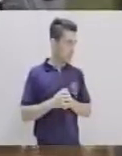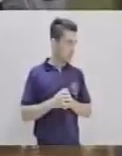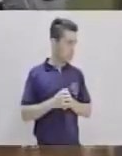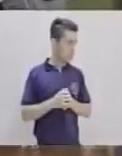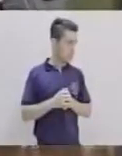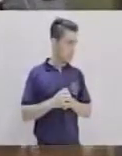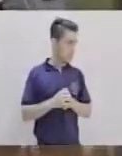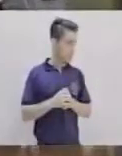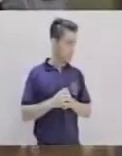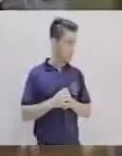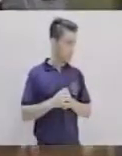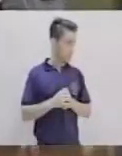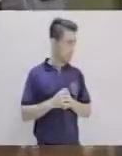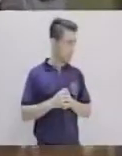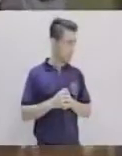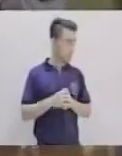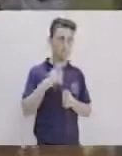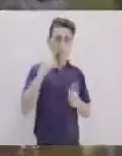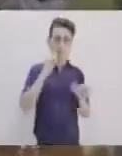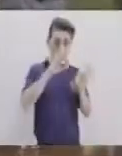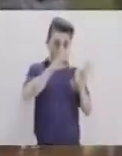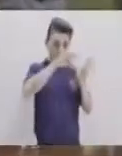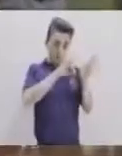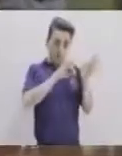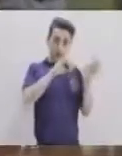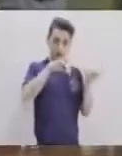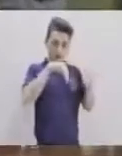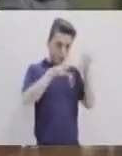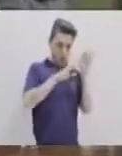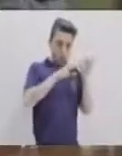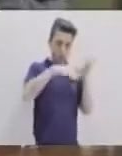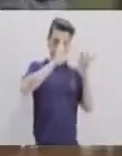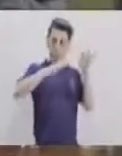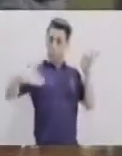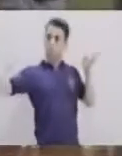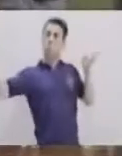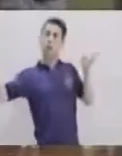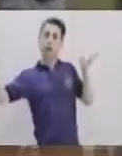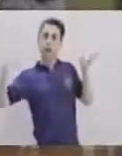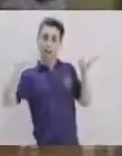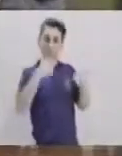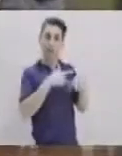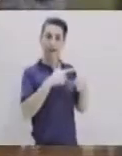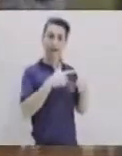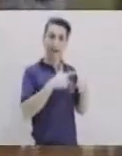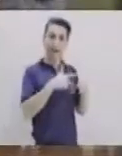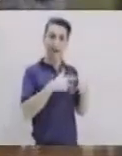acá, el movimiento va a llegar hacia el otro lado. Sosténlo duro.